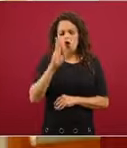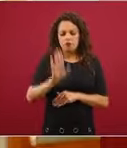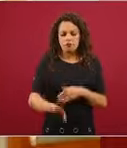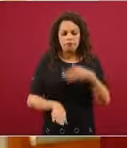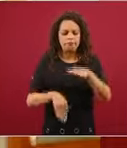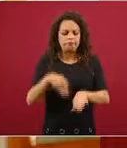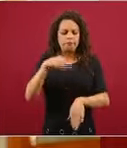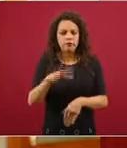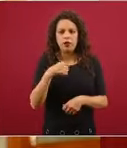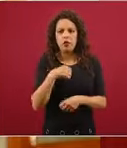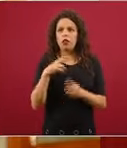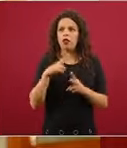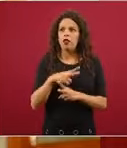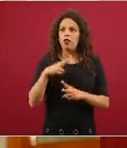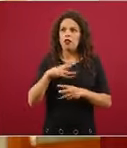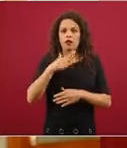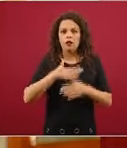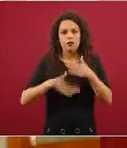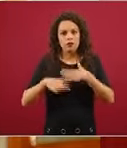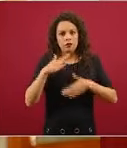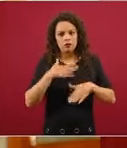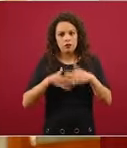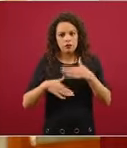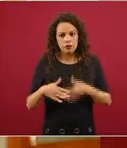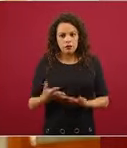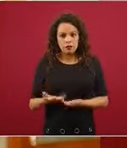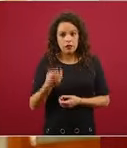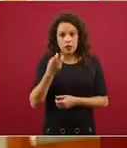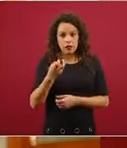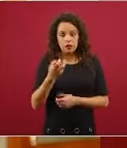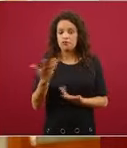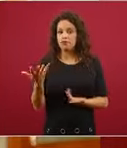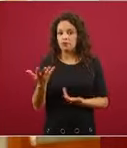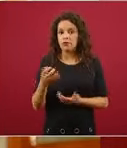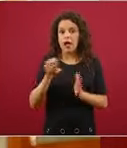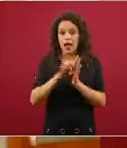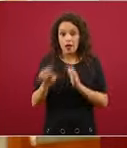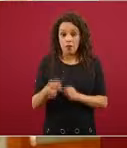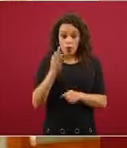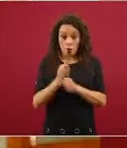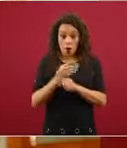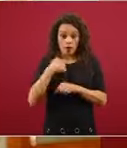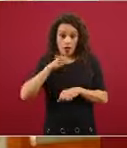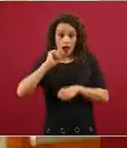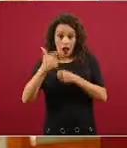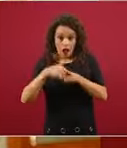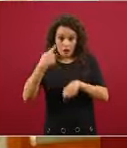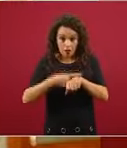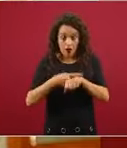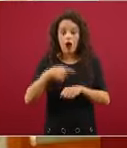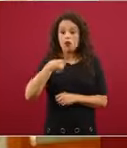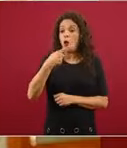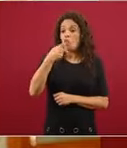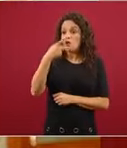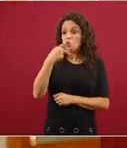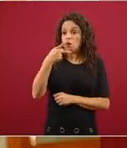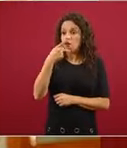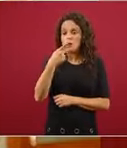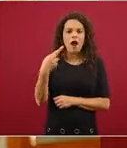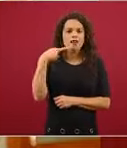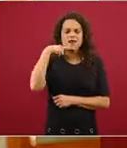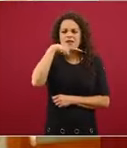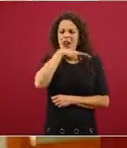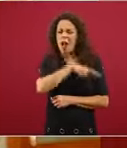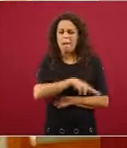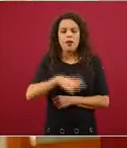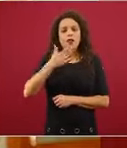Si yo estuviera ahorita con dificultad respiratoria, ya no podría estar hablando. Solo de hablar nos agitamos y nos falta el aire y tenemos